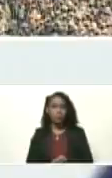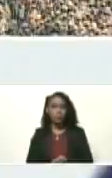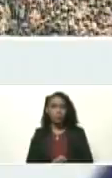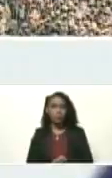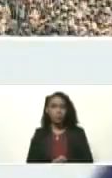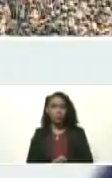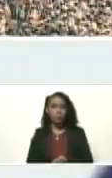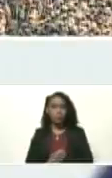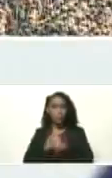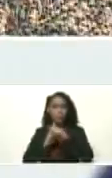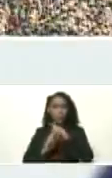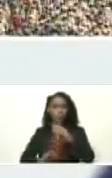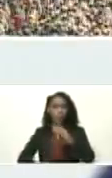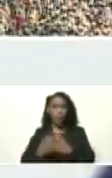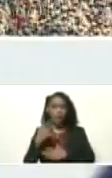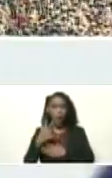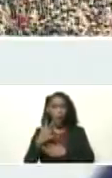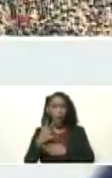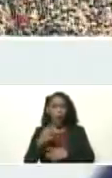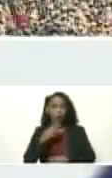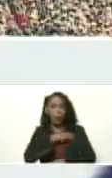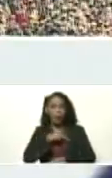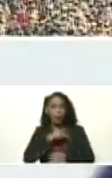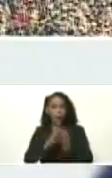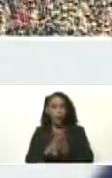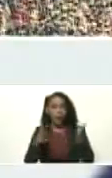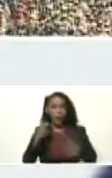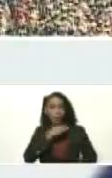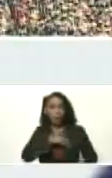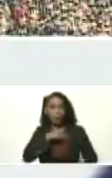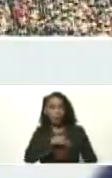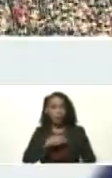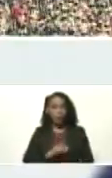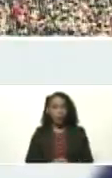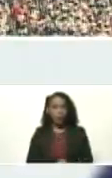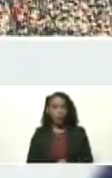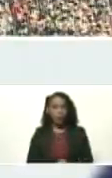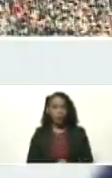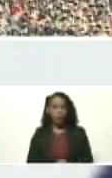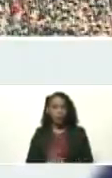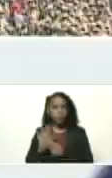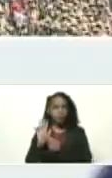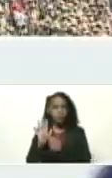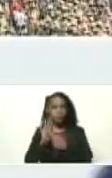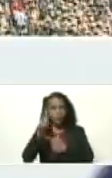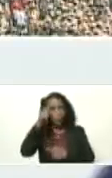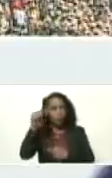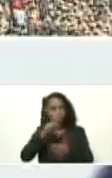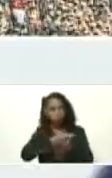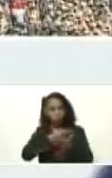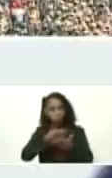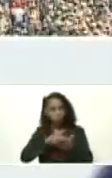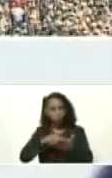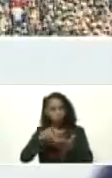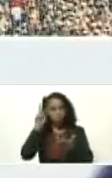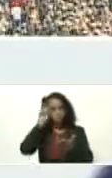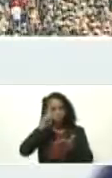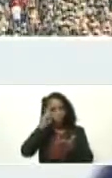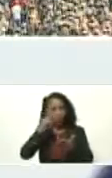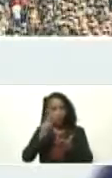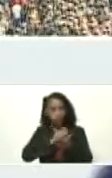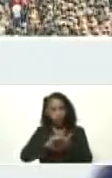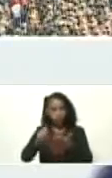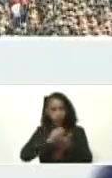Se fundaron las misiones y grandes misiones. Se le enseñó al pueblo a leer, a